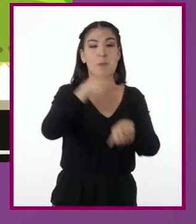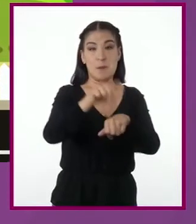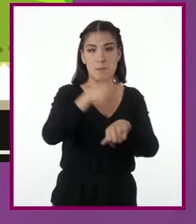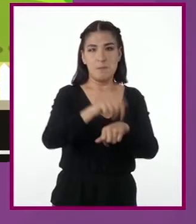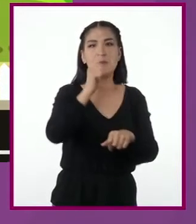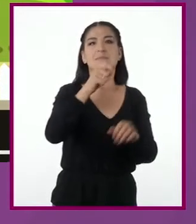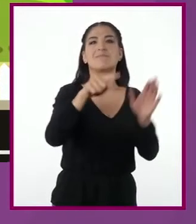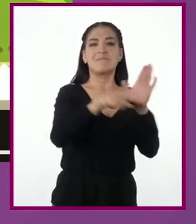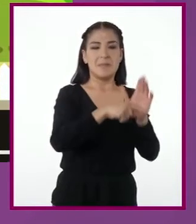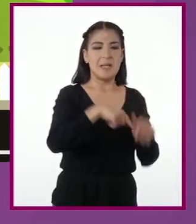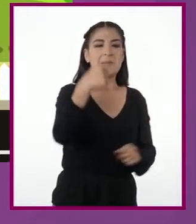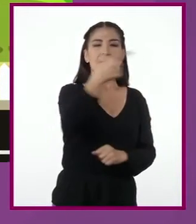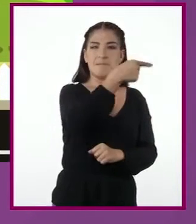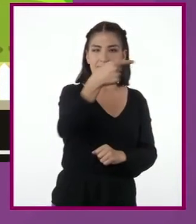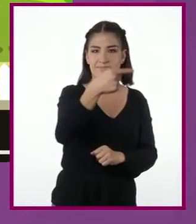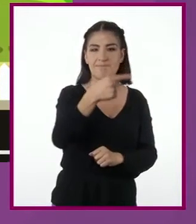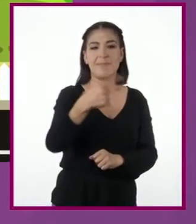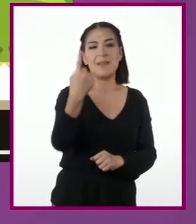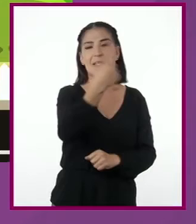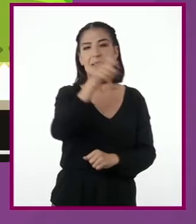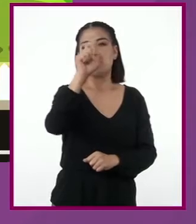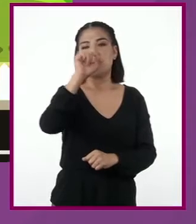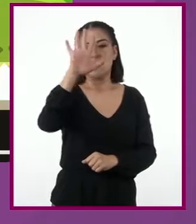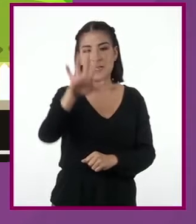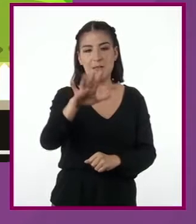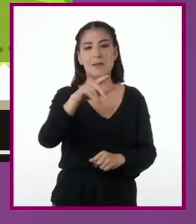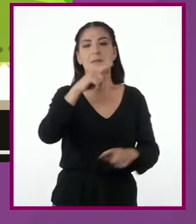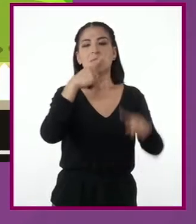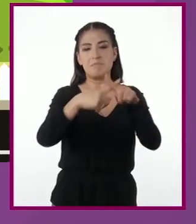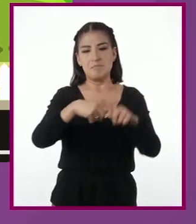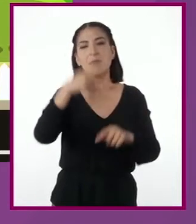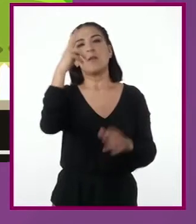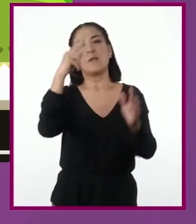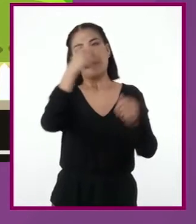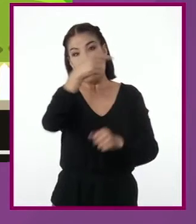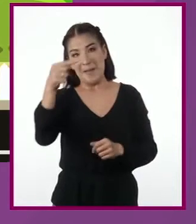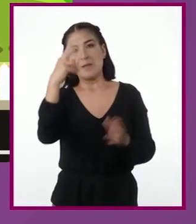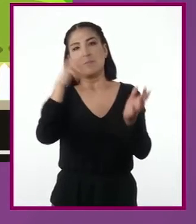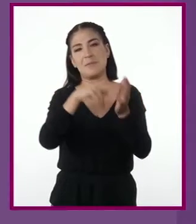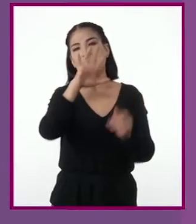negativo es el primer factor, y también el producto resultó ser negativo.